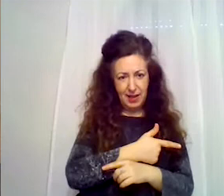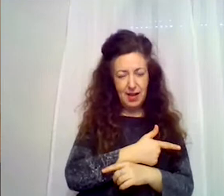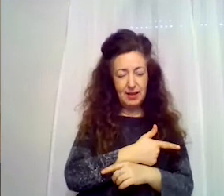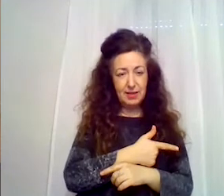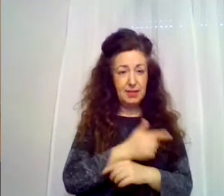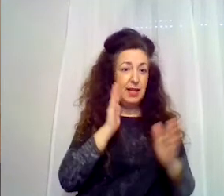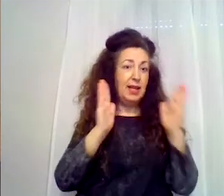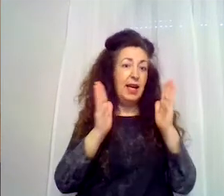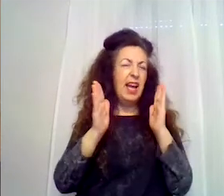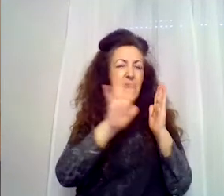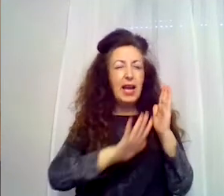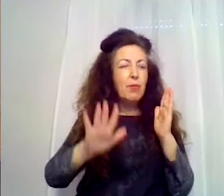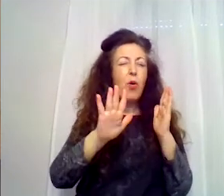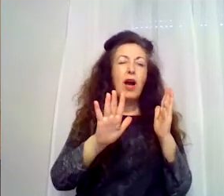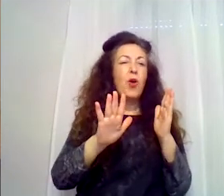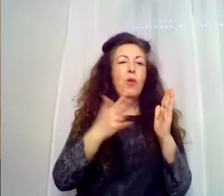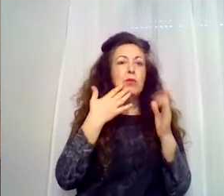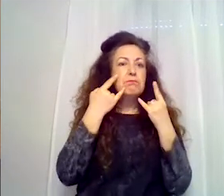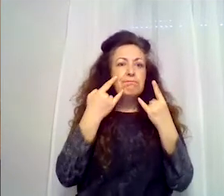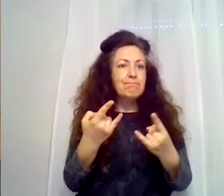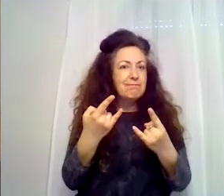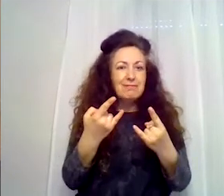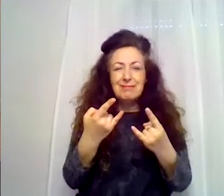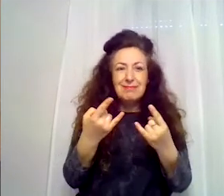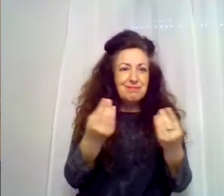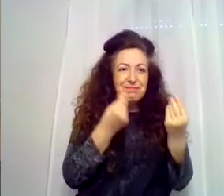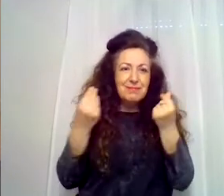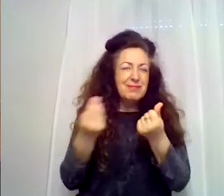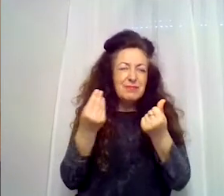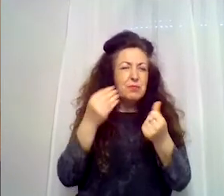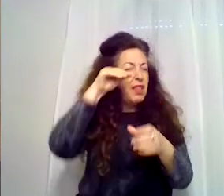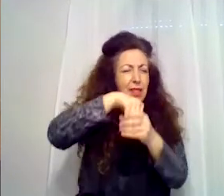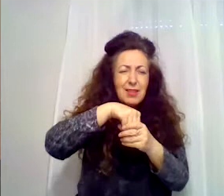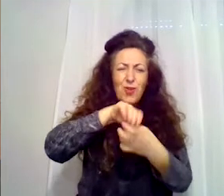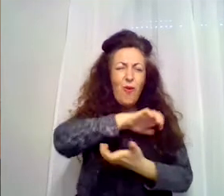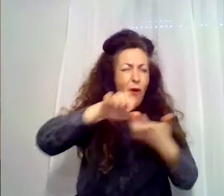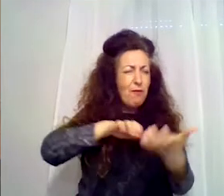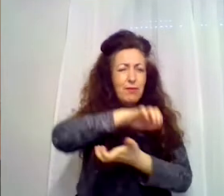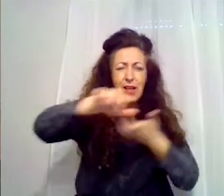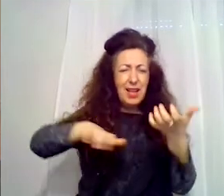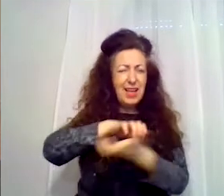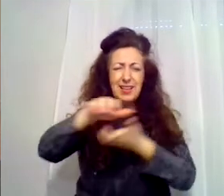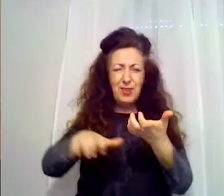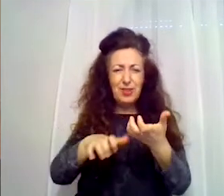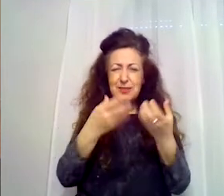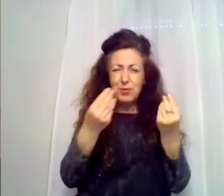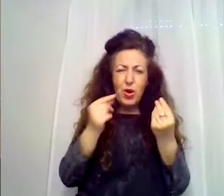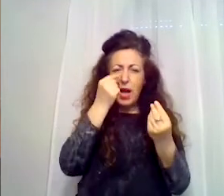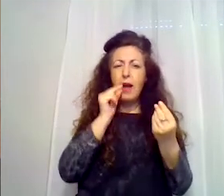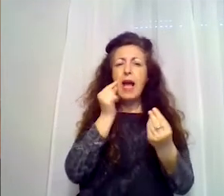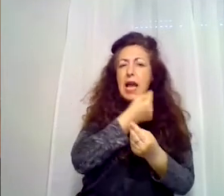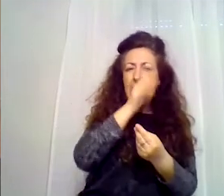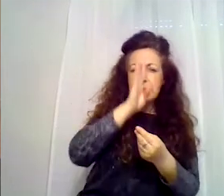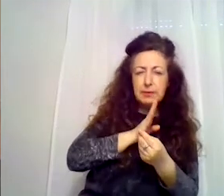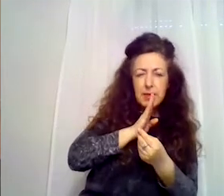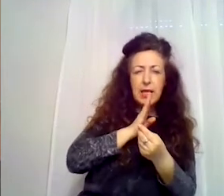un periodo convulso donde tanto los protestantes de lo que hoy es Holanda,